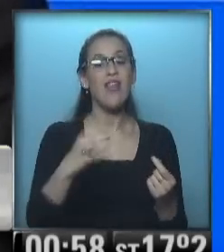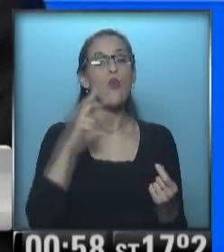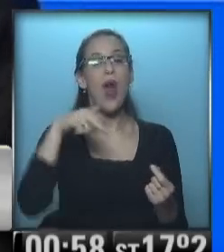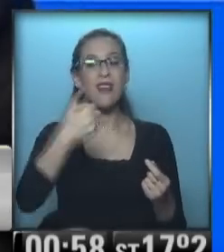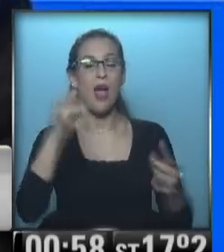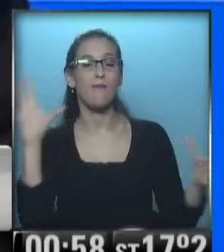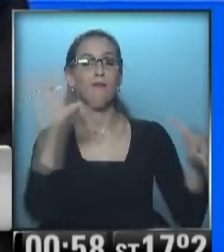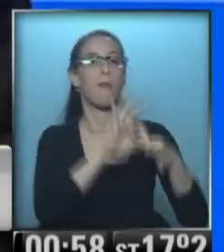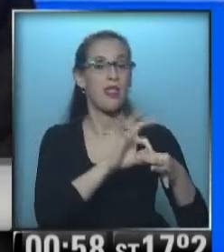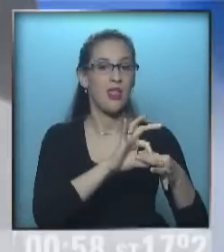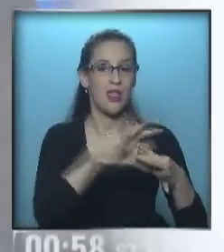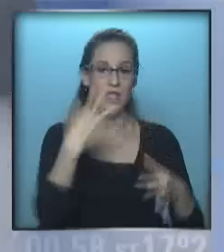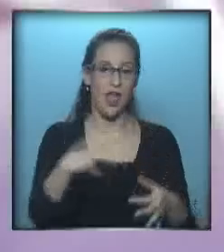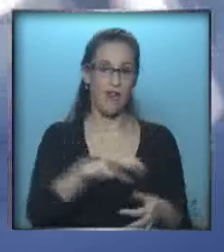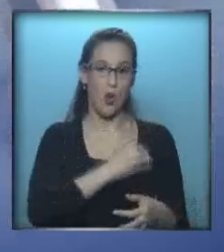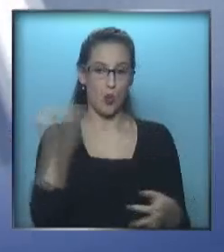país.